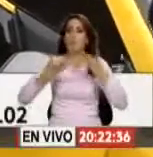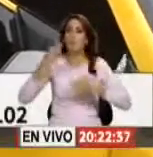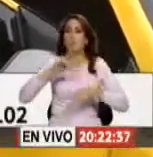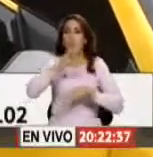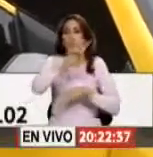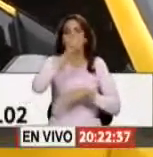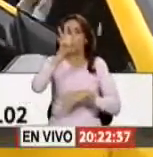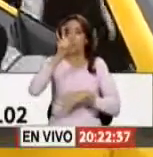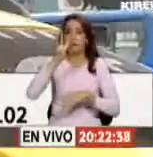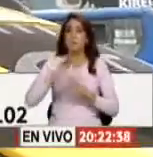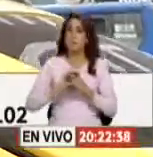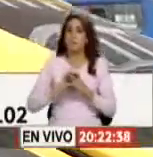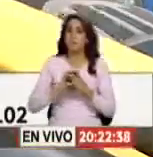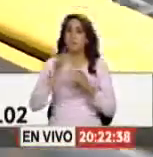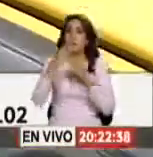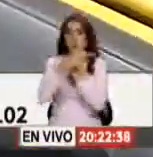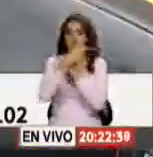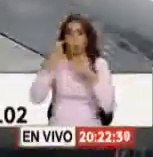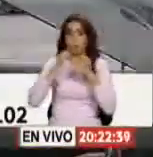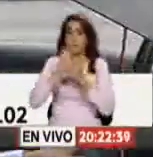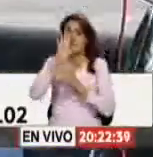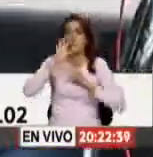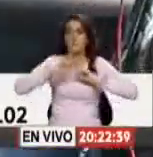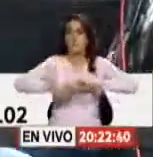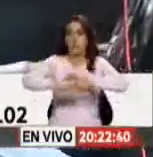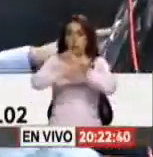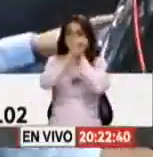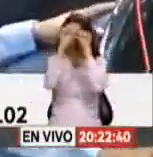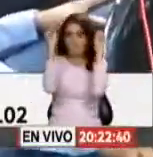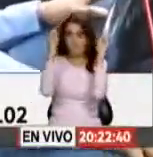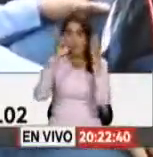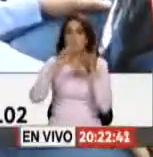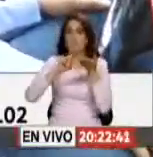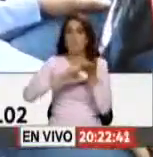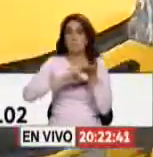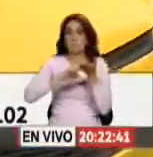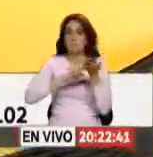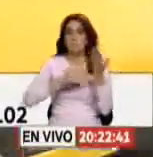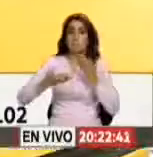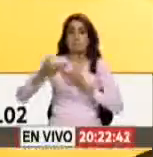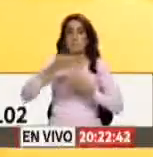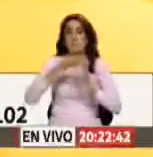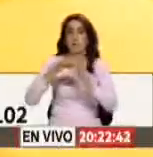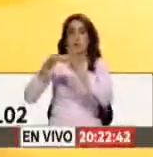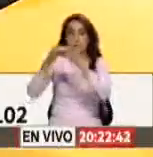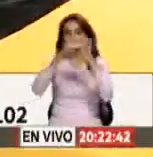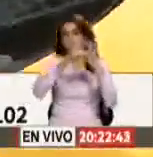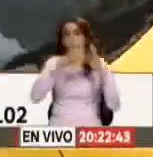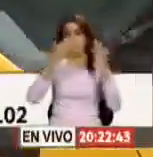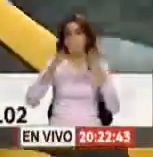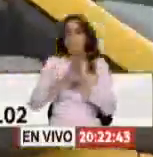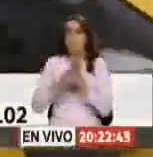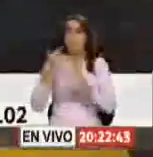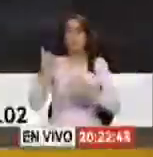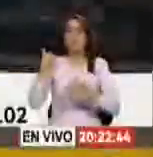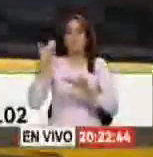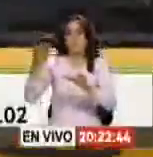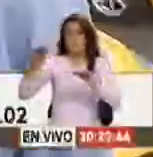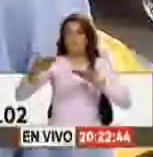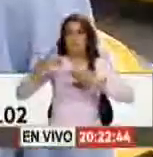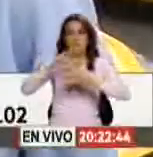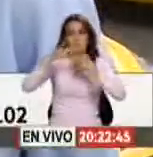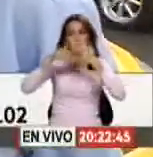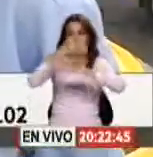marzo, Eduardo saldrá de su casa a las 5 de la mañana. Se reunirá con sus compañeros para adecuar su taxi y recibir las direcciones de las personas con